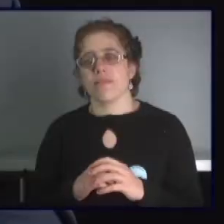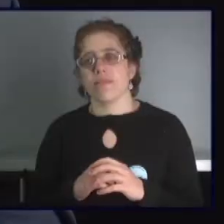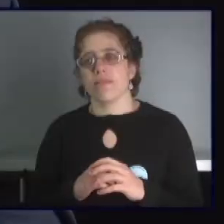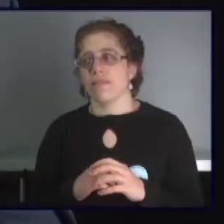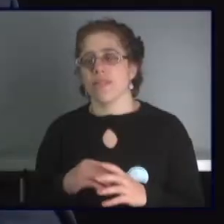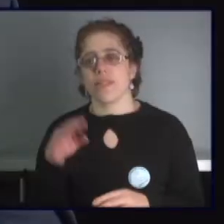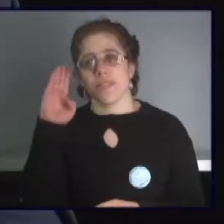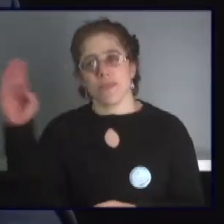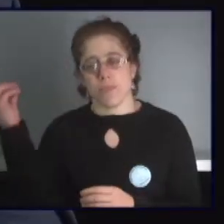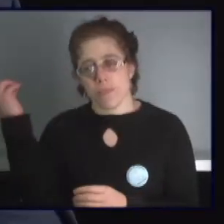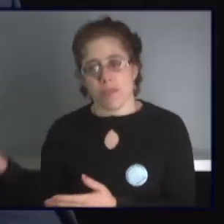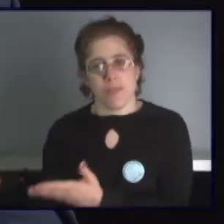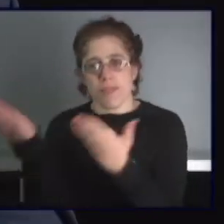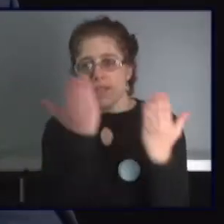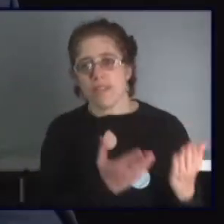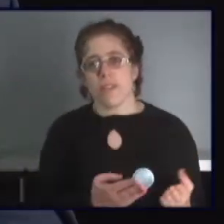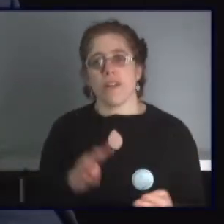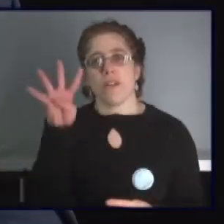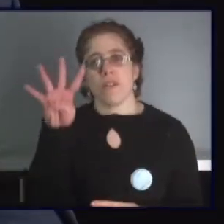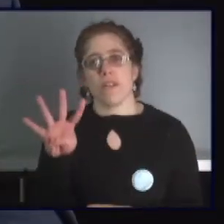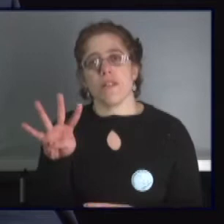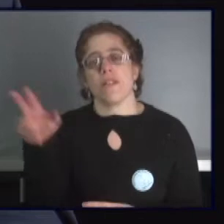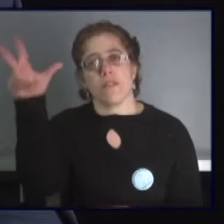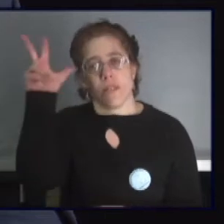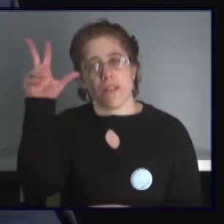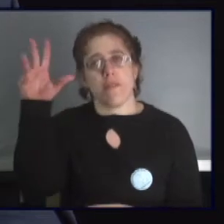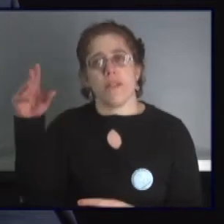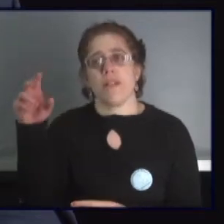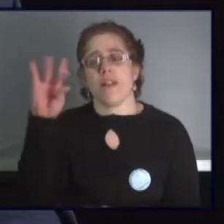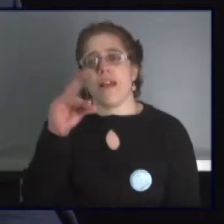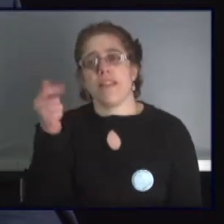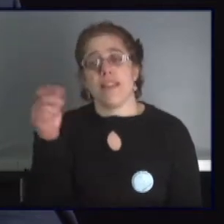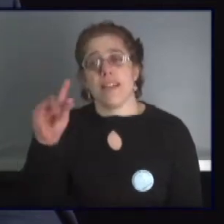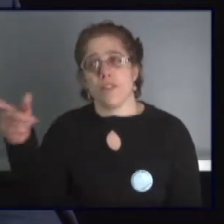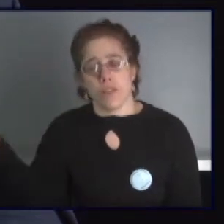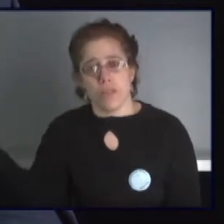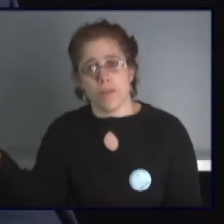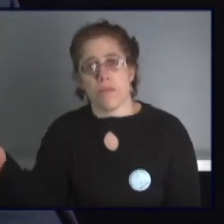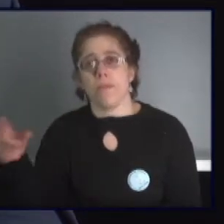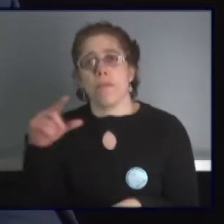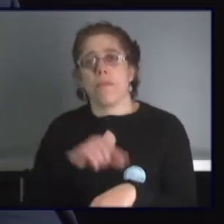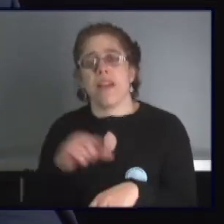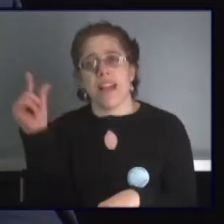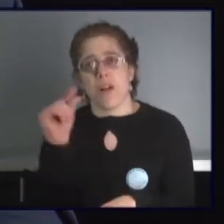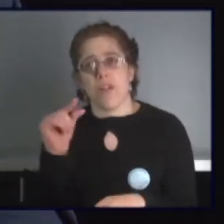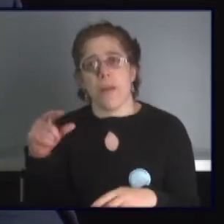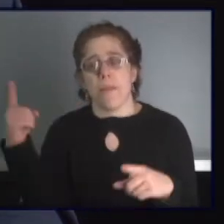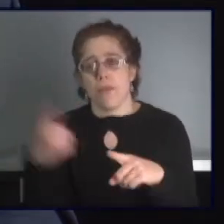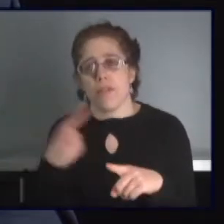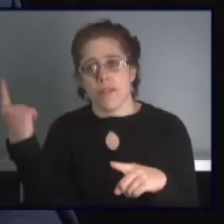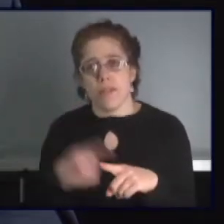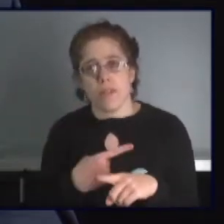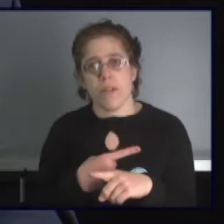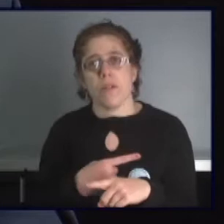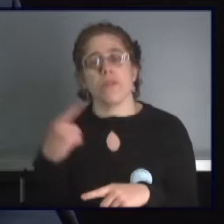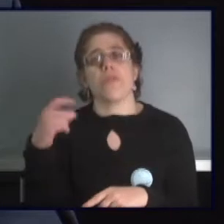qué tal bienvenidos al octavo programa del candidato como todos los viernes media hora de entrevista política con uno de los